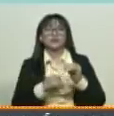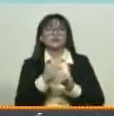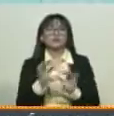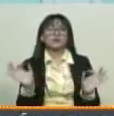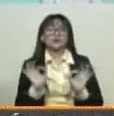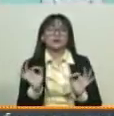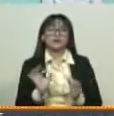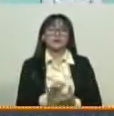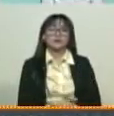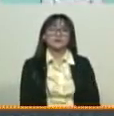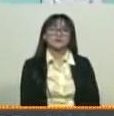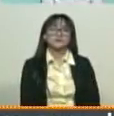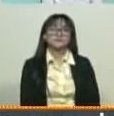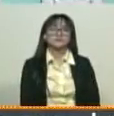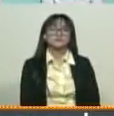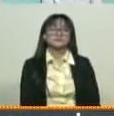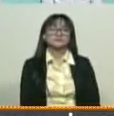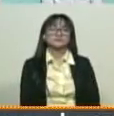internacional.